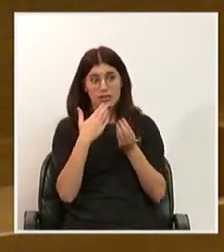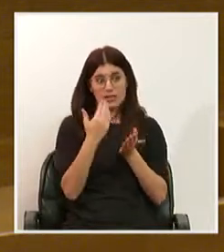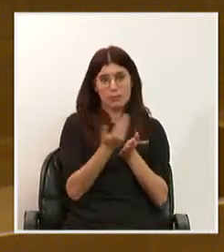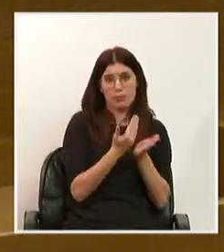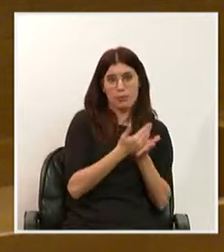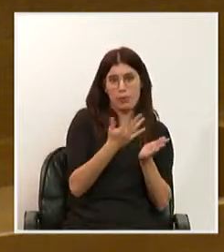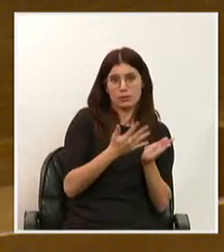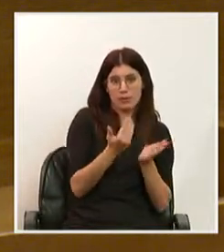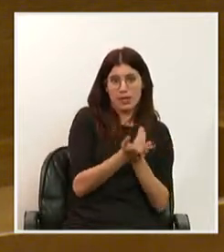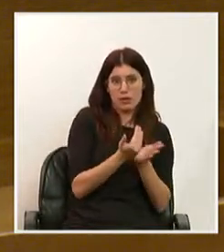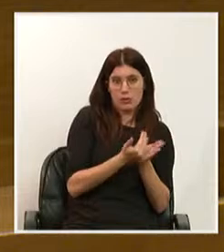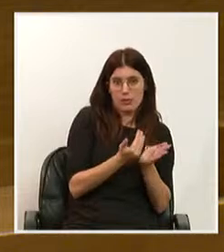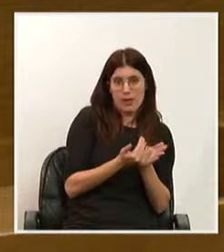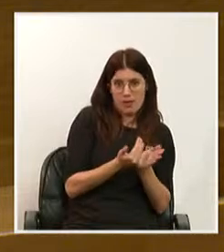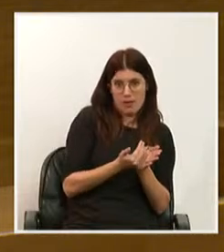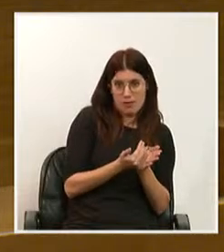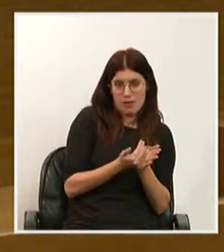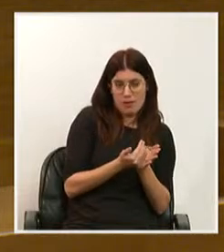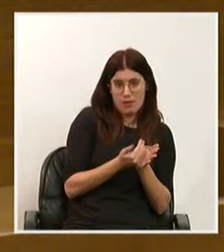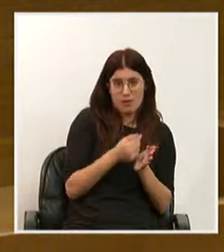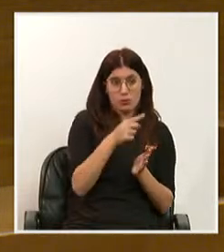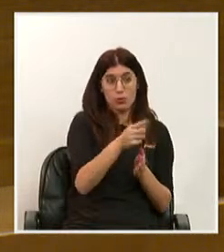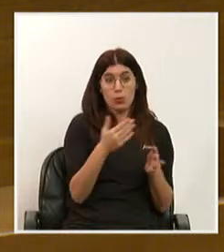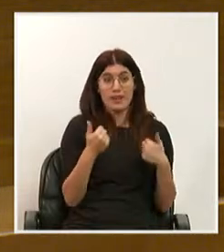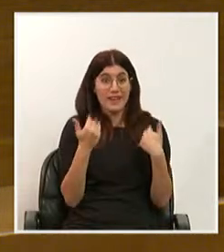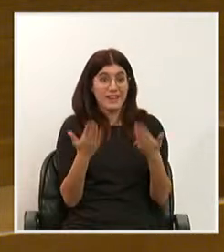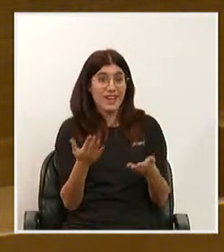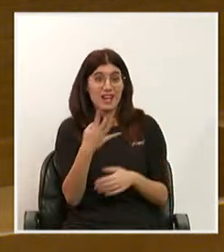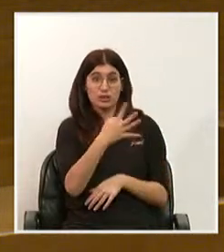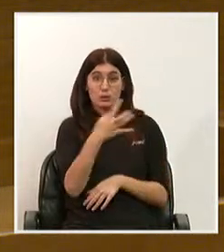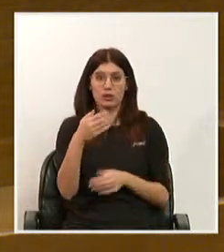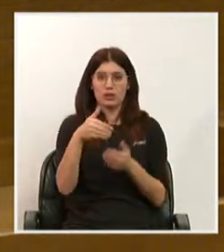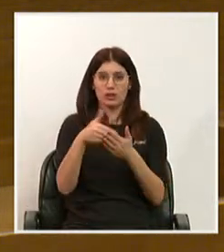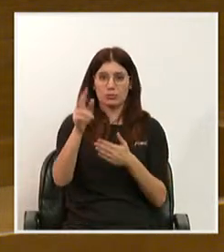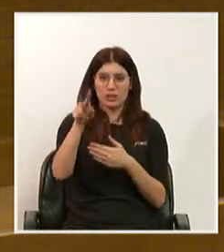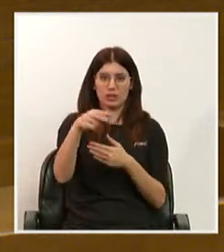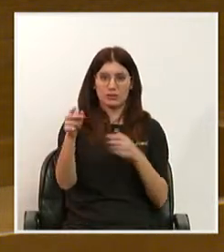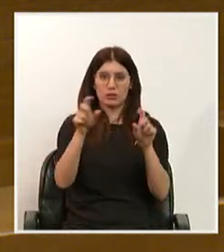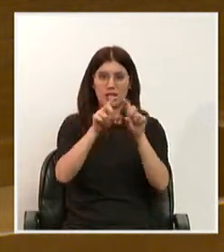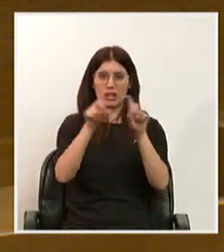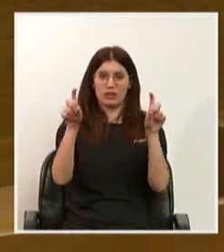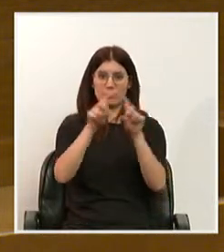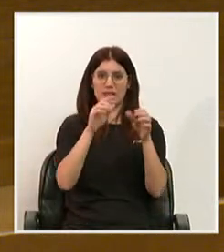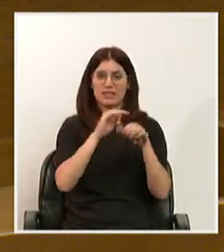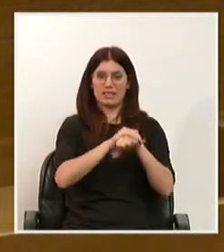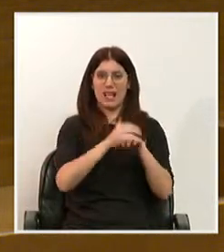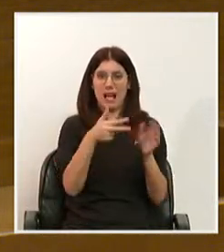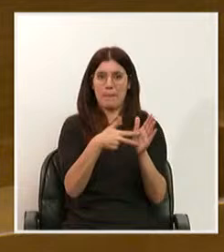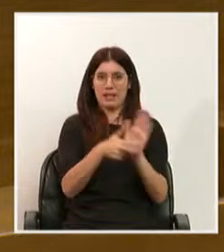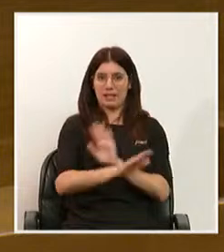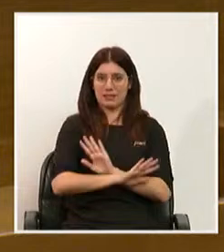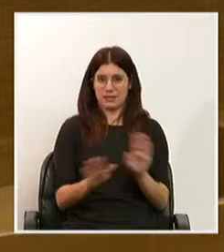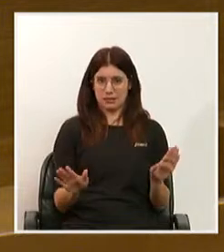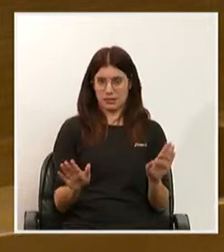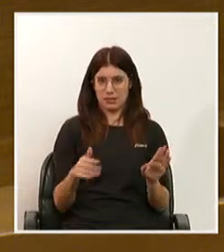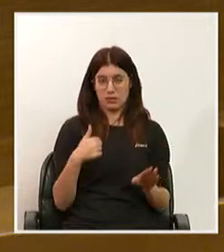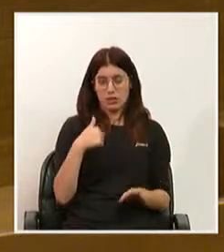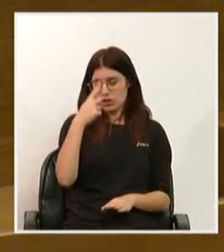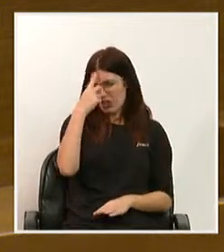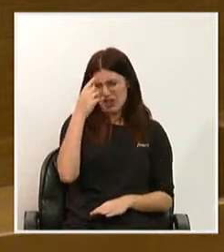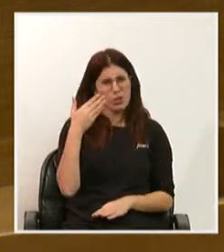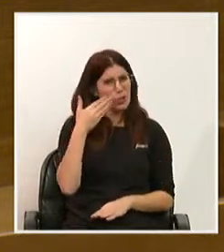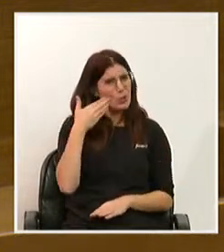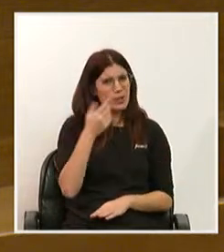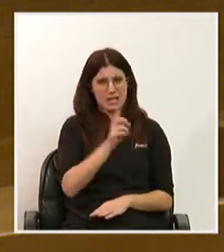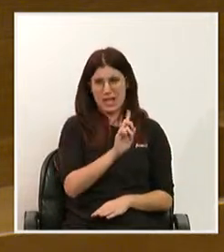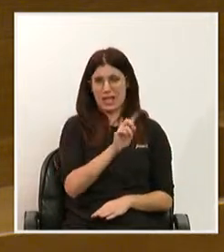produc que regalar mill de empr amiges cre que es que par de